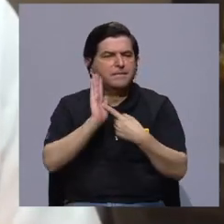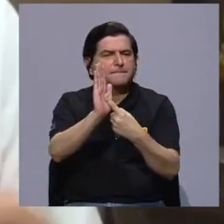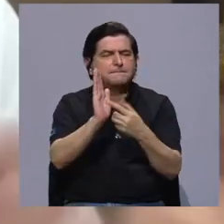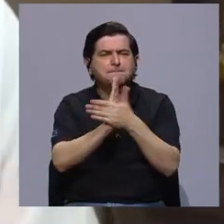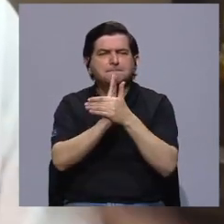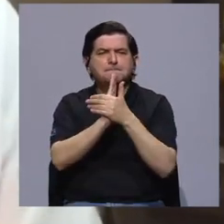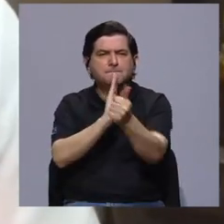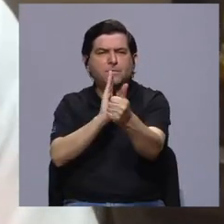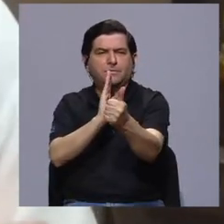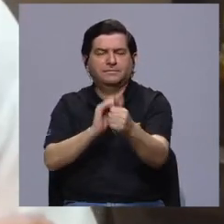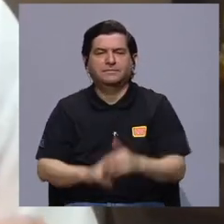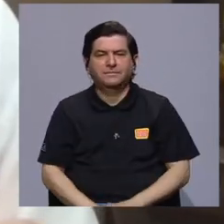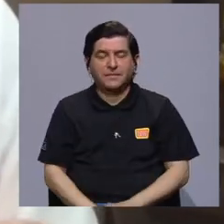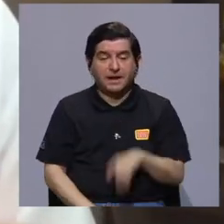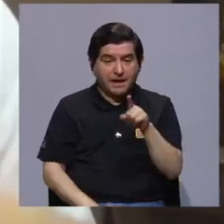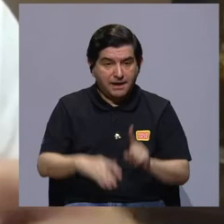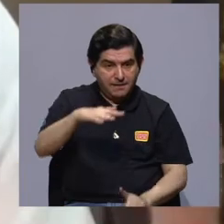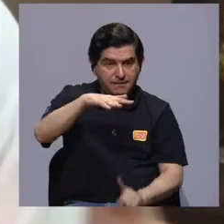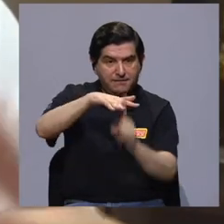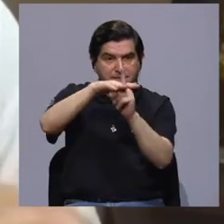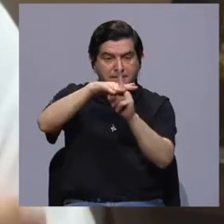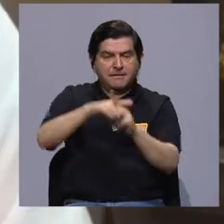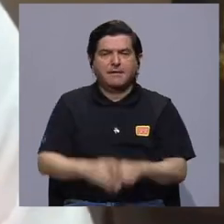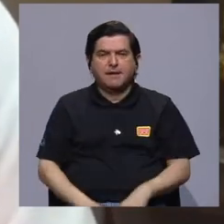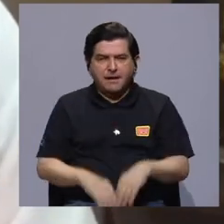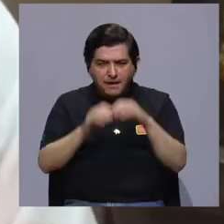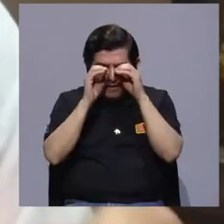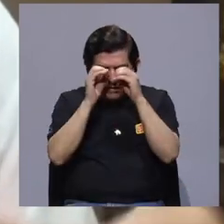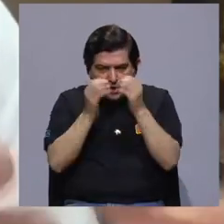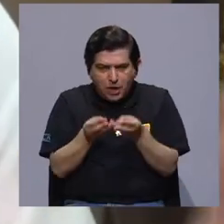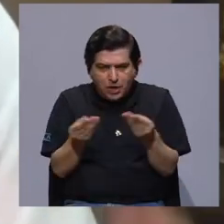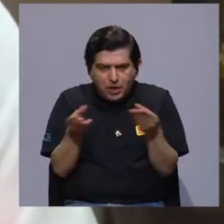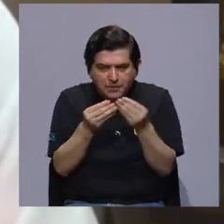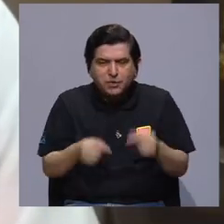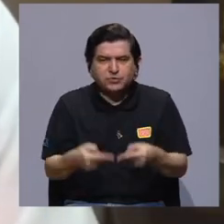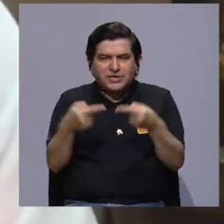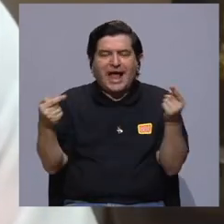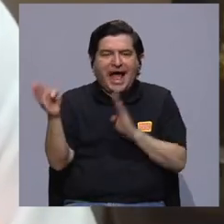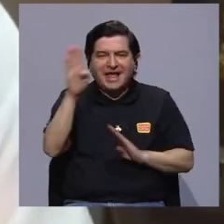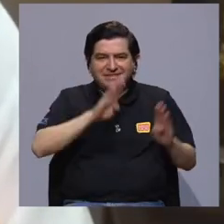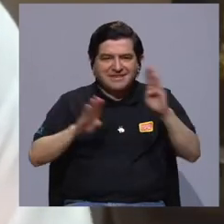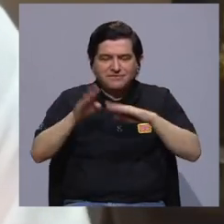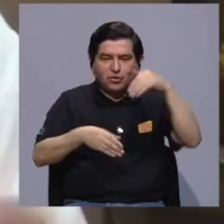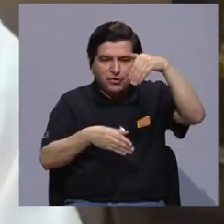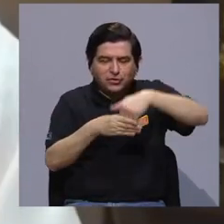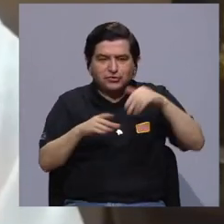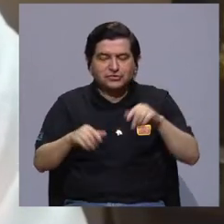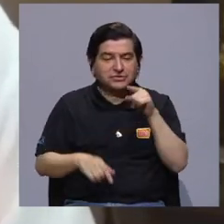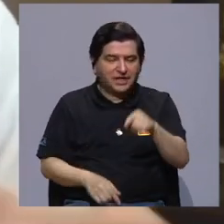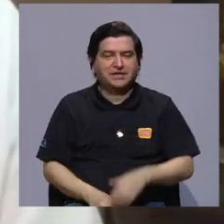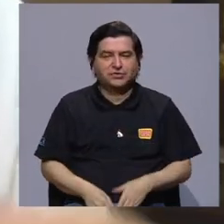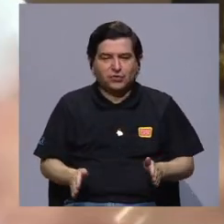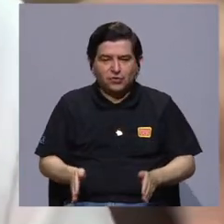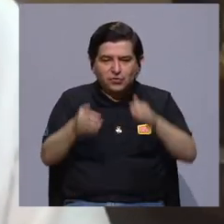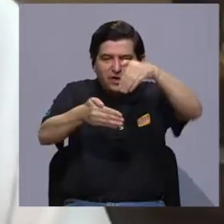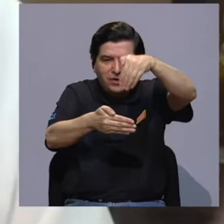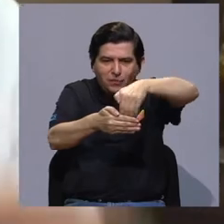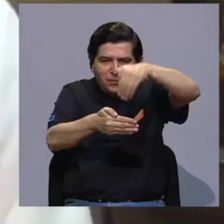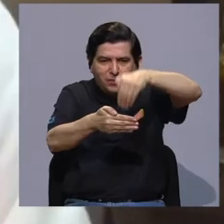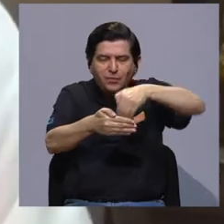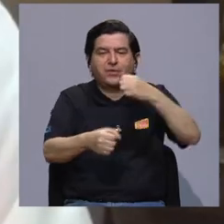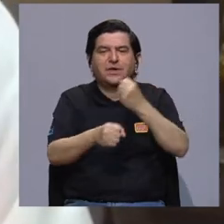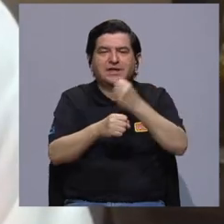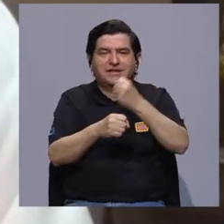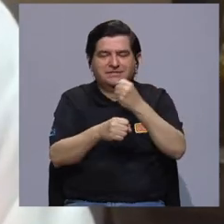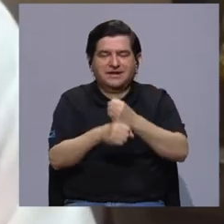que nos indica el potencial, la presencia de microbios productores de antibióticos en la colonia y también, como les